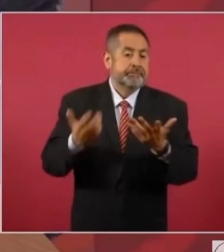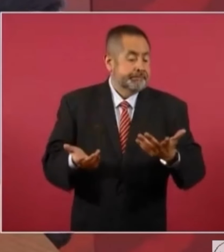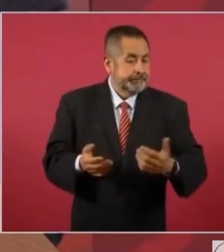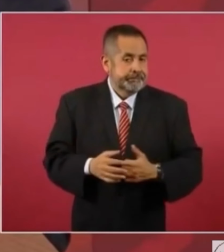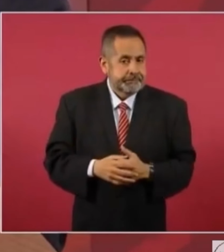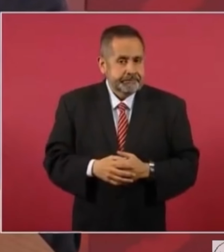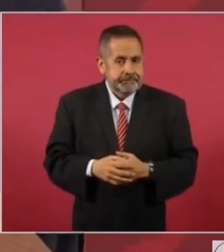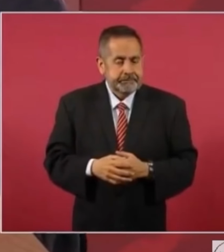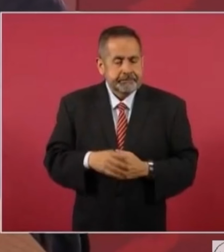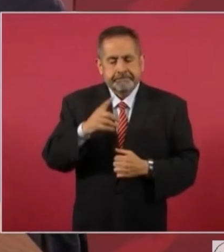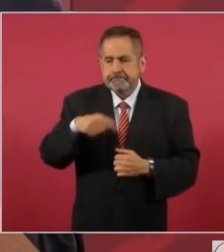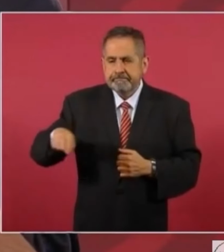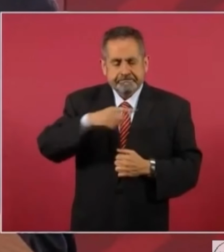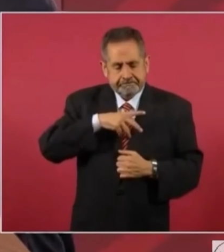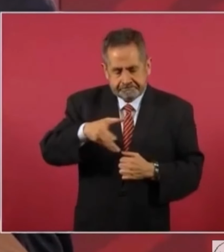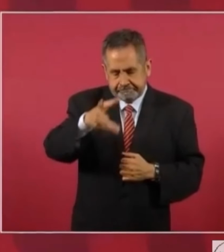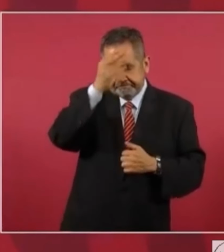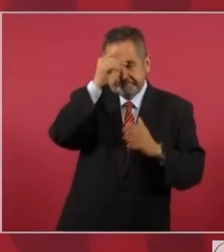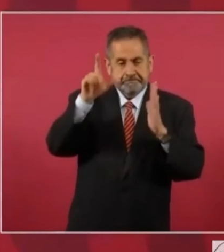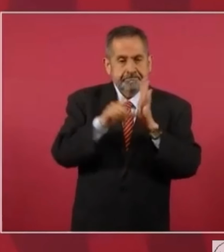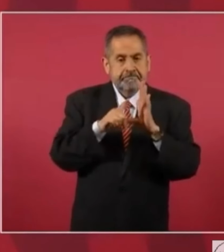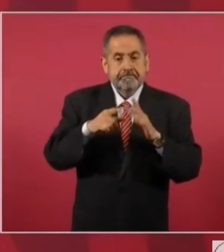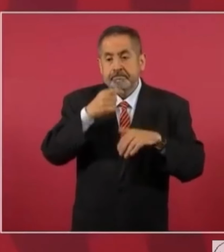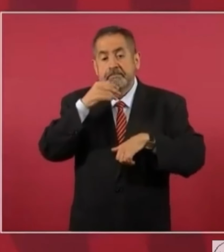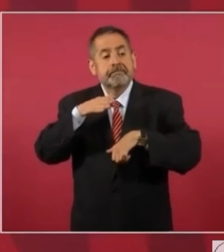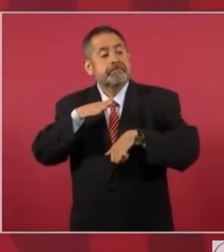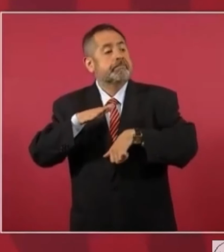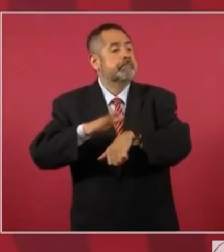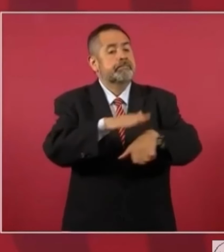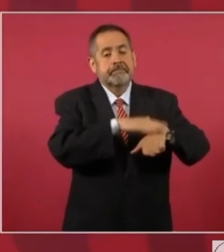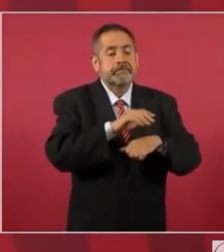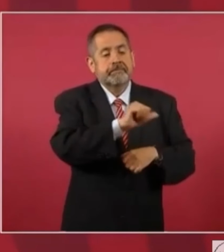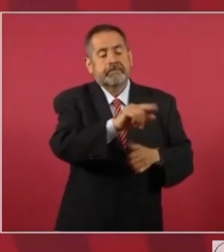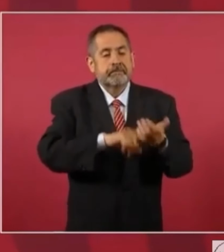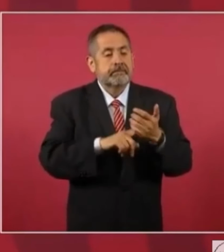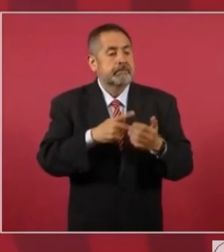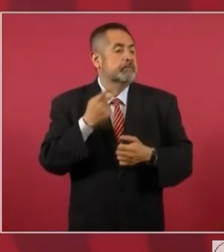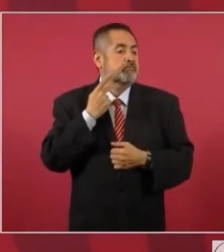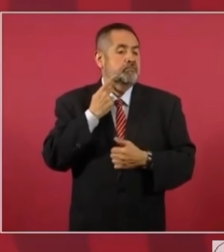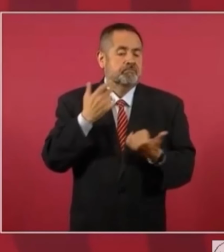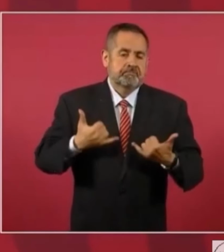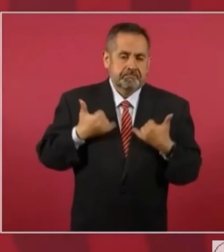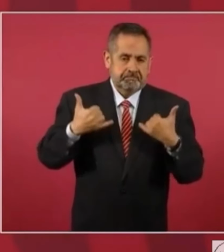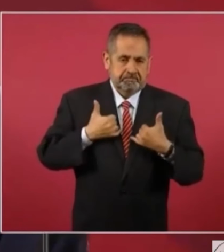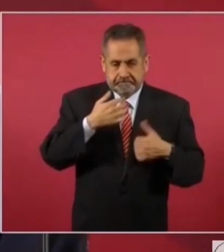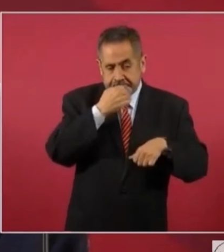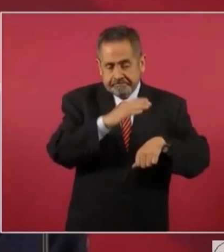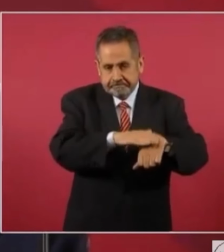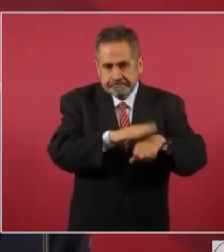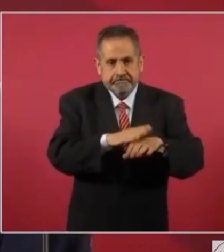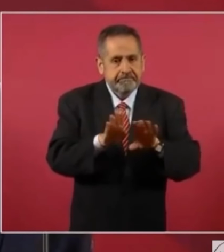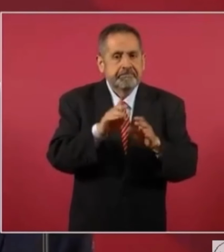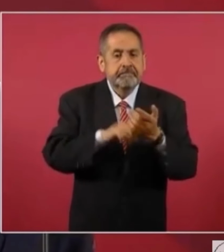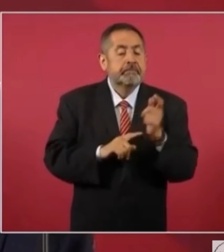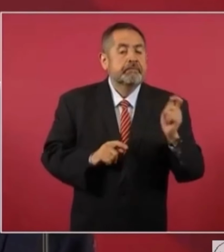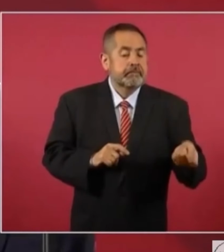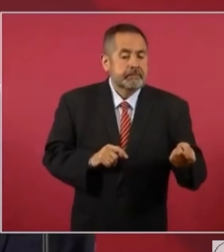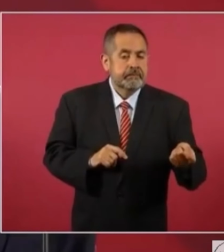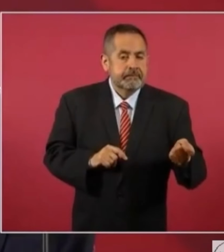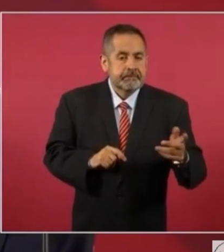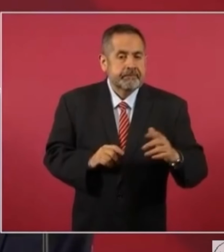Entonces, la lección, esto es para los políticos jóvenes, es que no